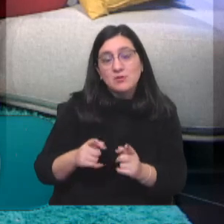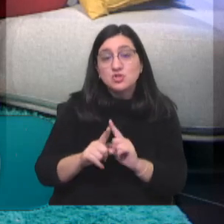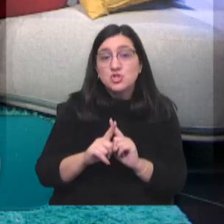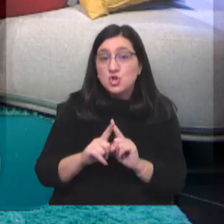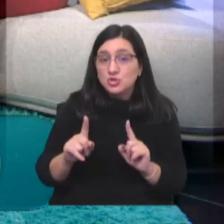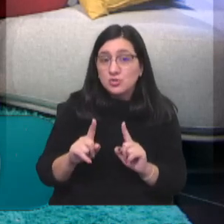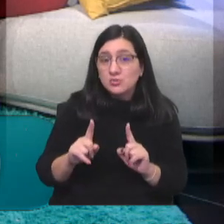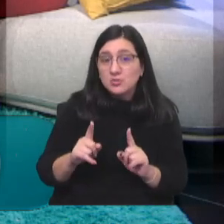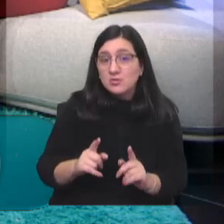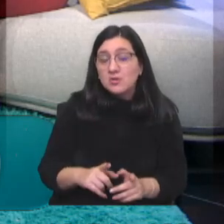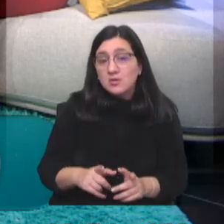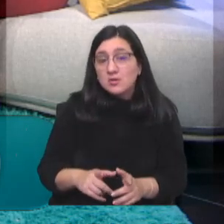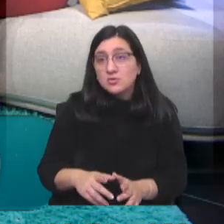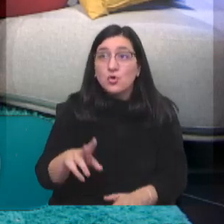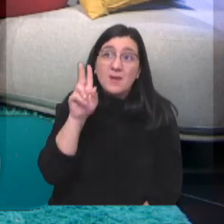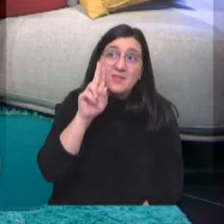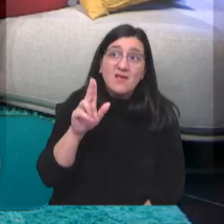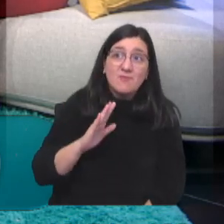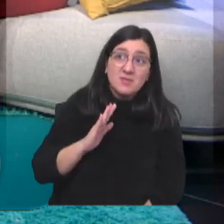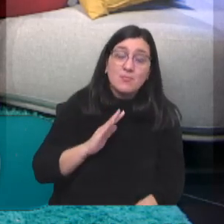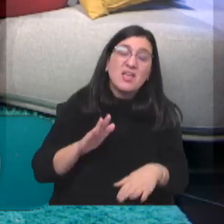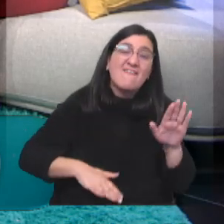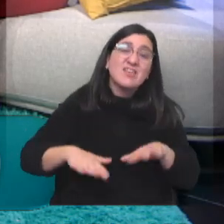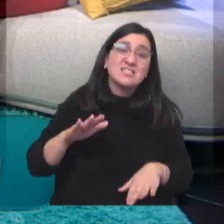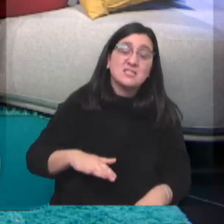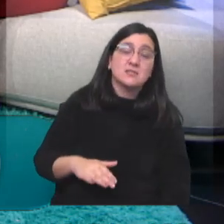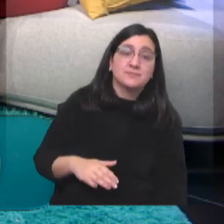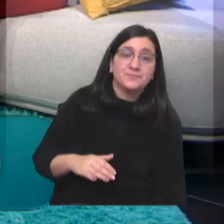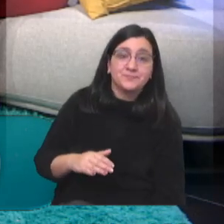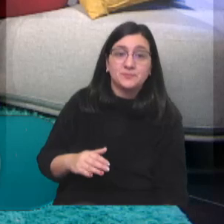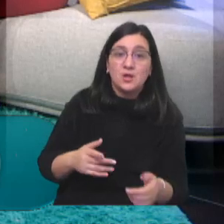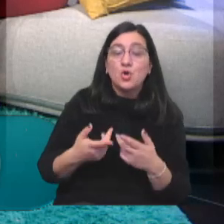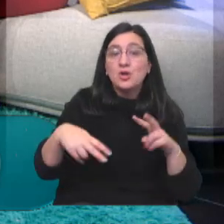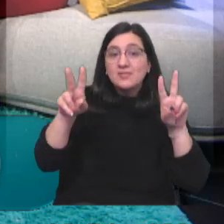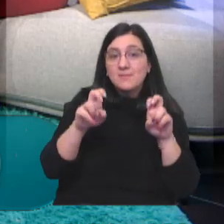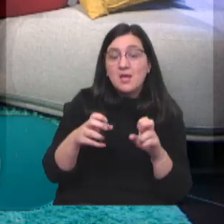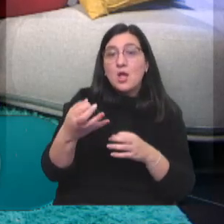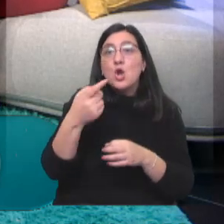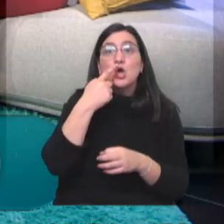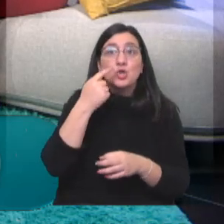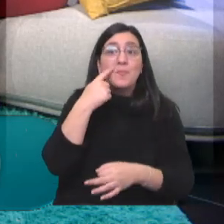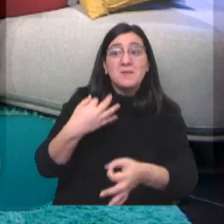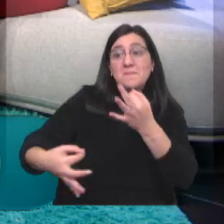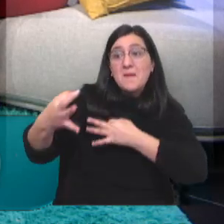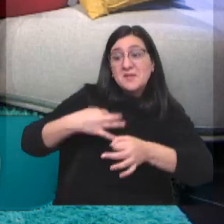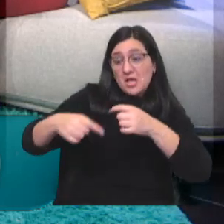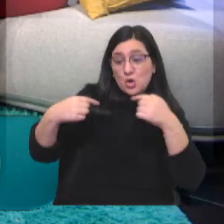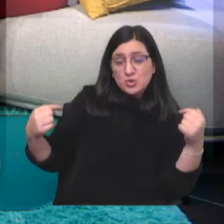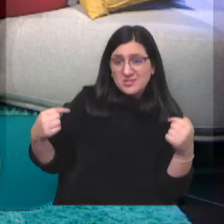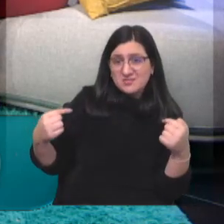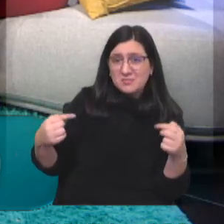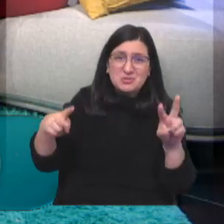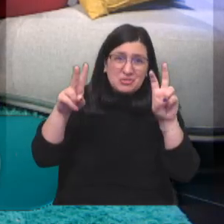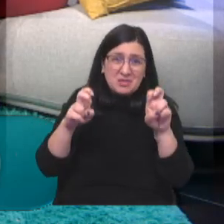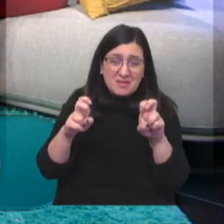también que sean desde una mirada femenina, porque claro, muchas veces nos pasa con esto de los hombres me explican cosas, que a veces son temas femeninos en